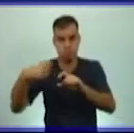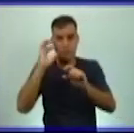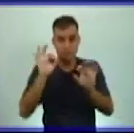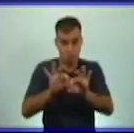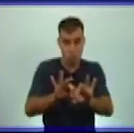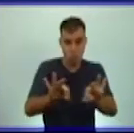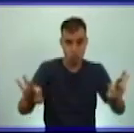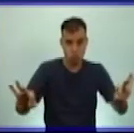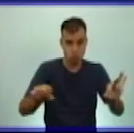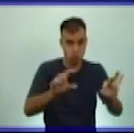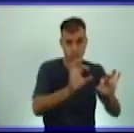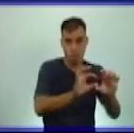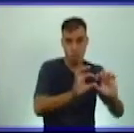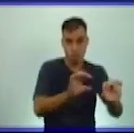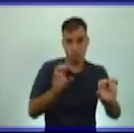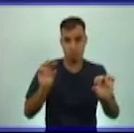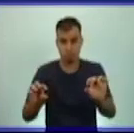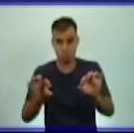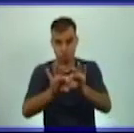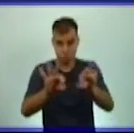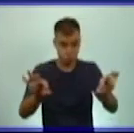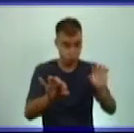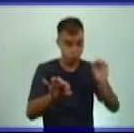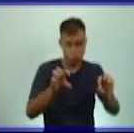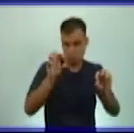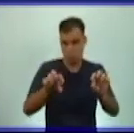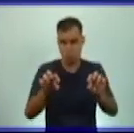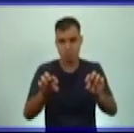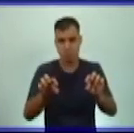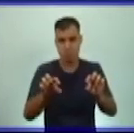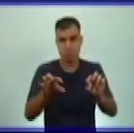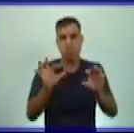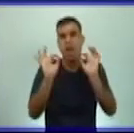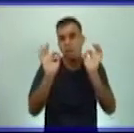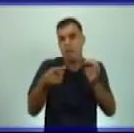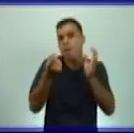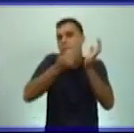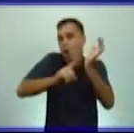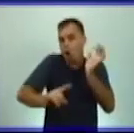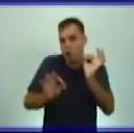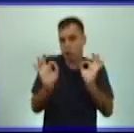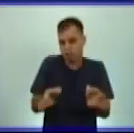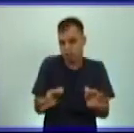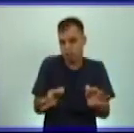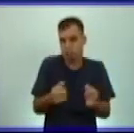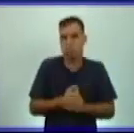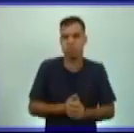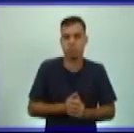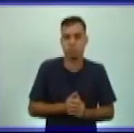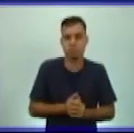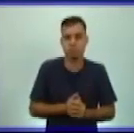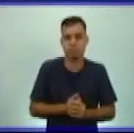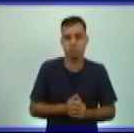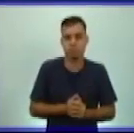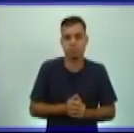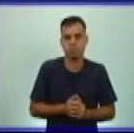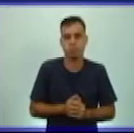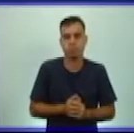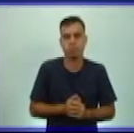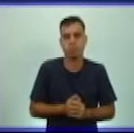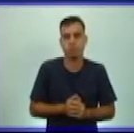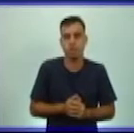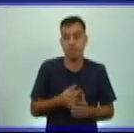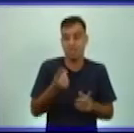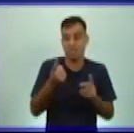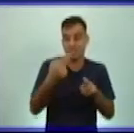mantener concentrado el campo magnético de la corriente, del campo magnético de la corriente de Fenn. Nombramos corriente de